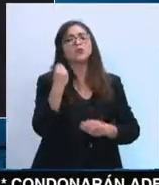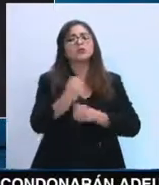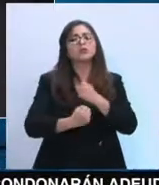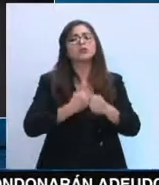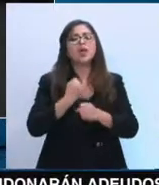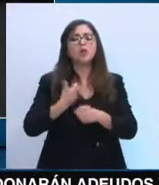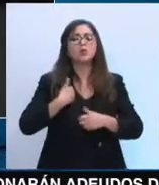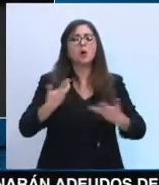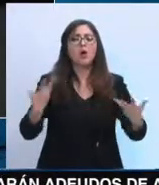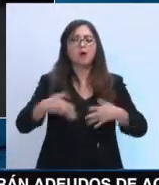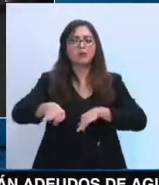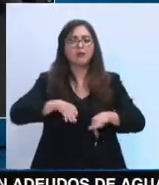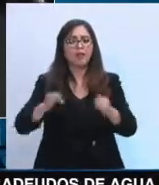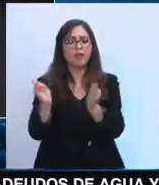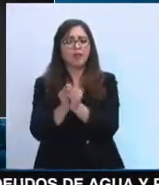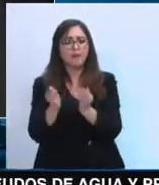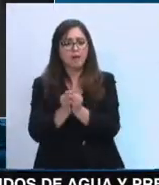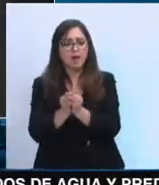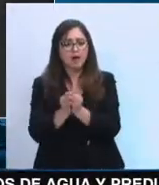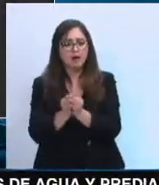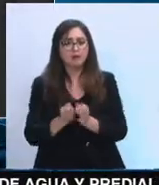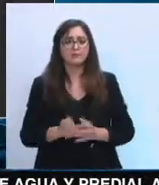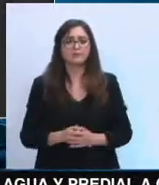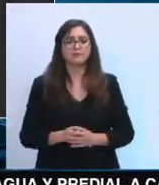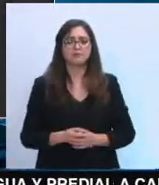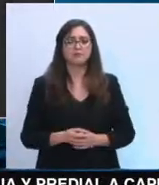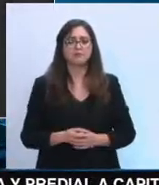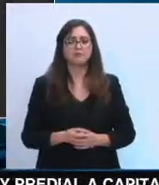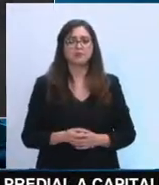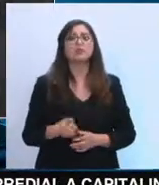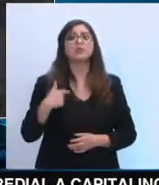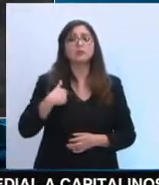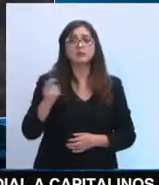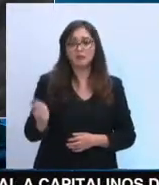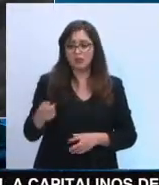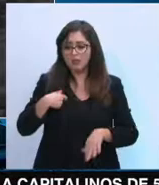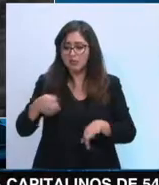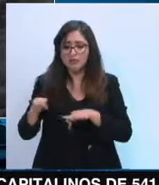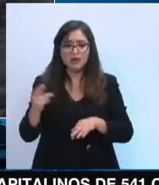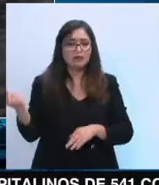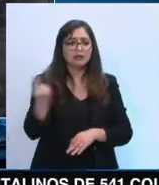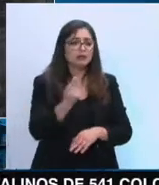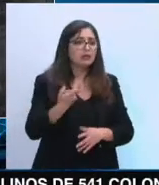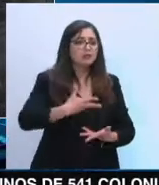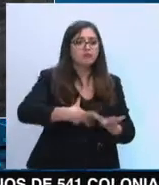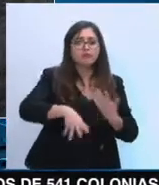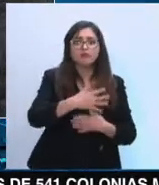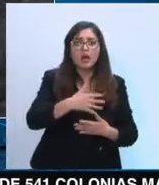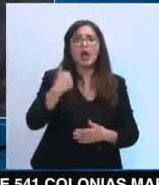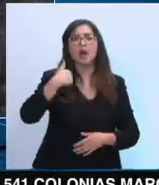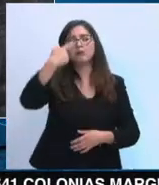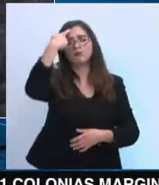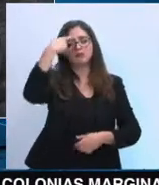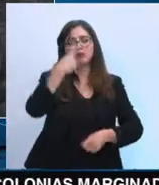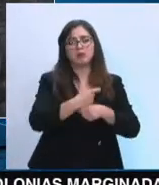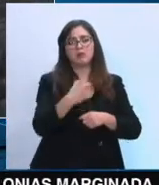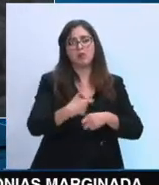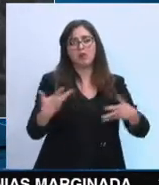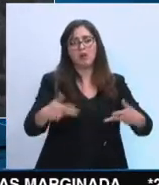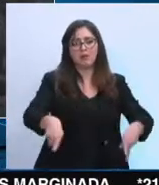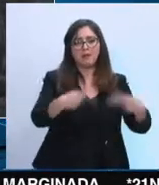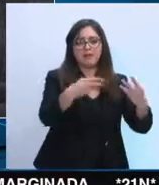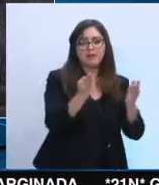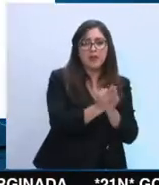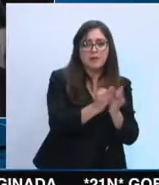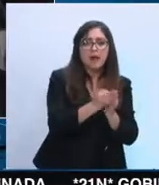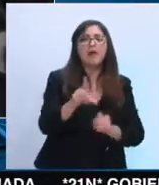tamalero. La necesidad de obtener algo para comer, ahí empecé a los tamales y atoles